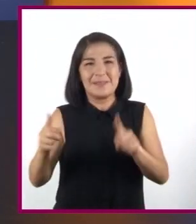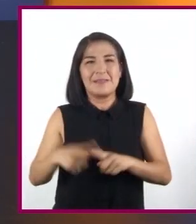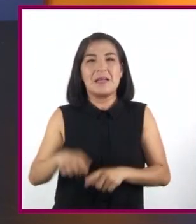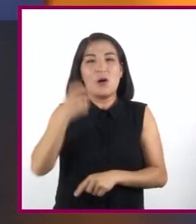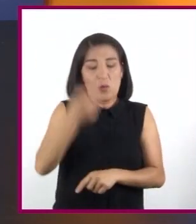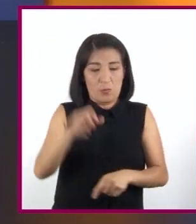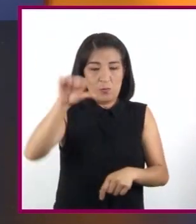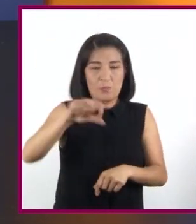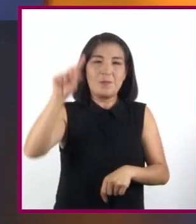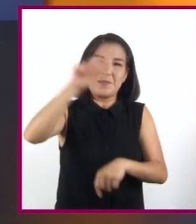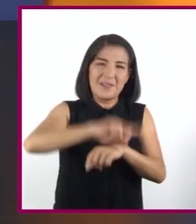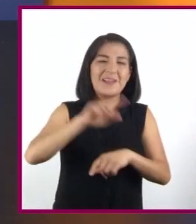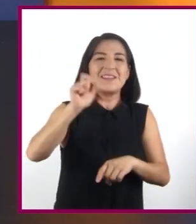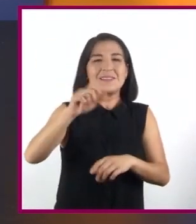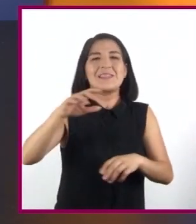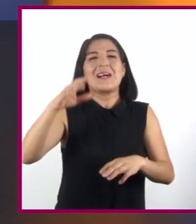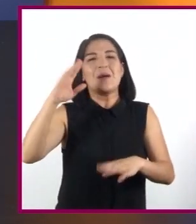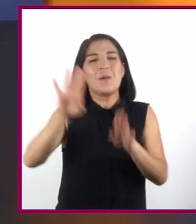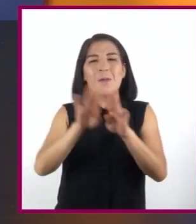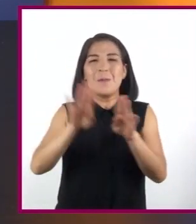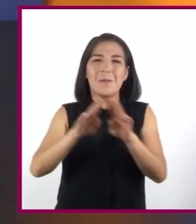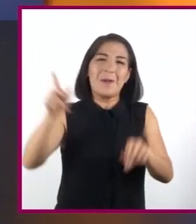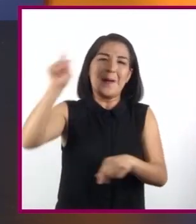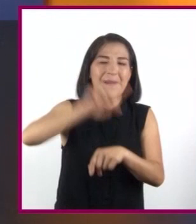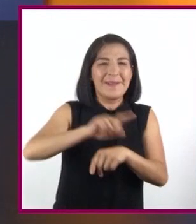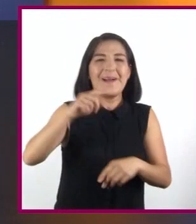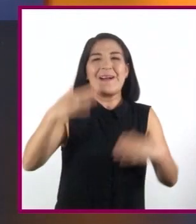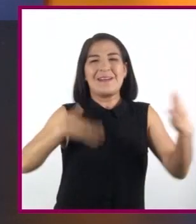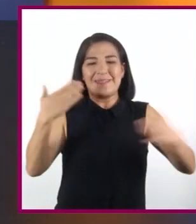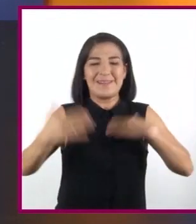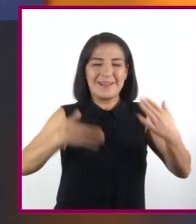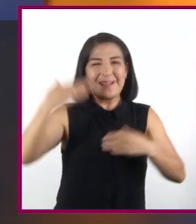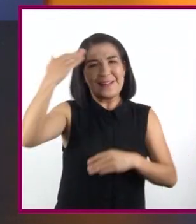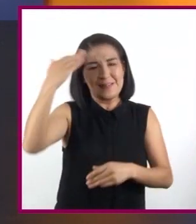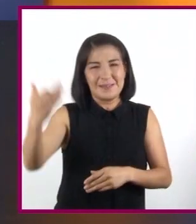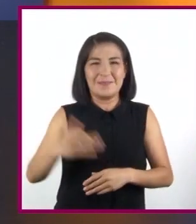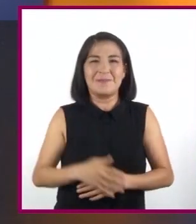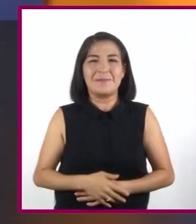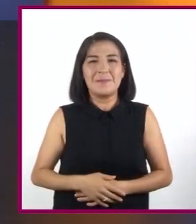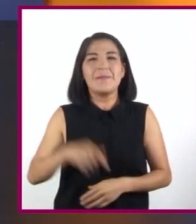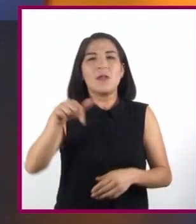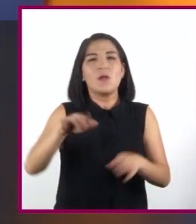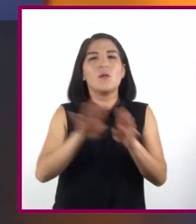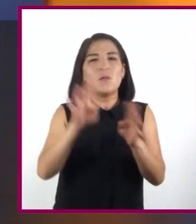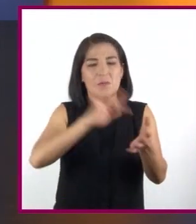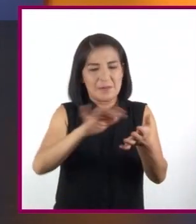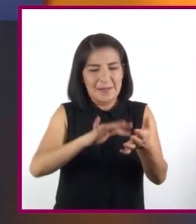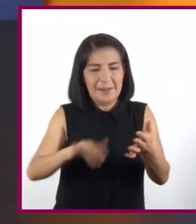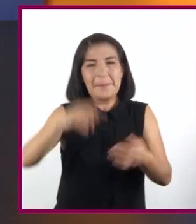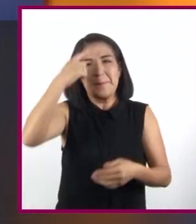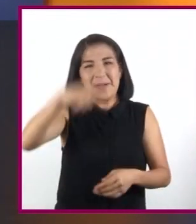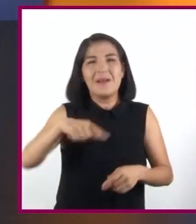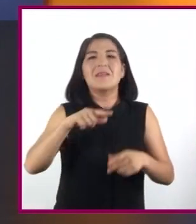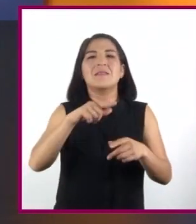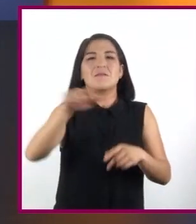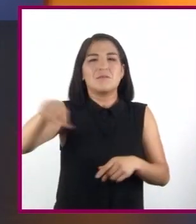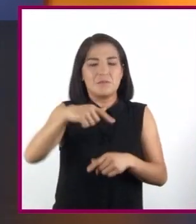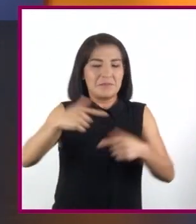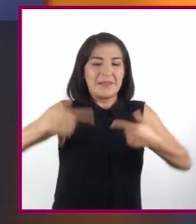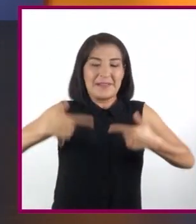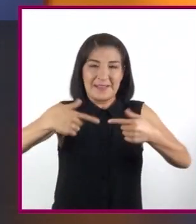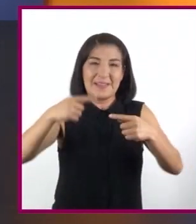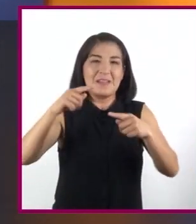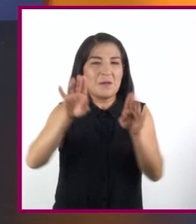titula Aventuras en el Tiempo, y durante los siguientes minutos continuaremos con el proceso de leer textos pertenecientes a diferentes subgéneros